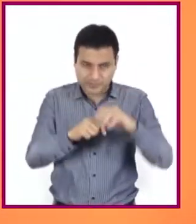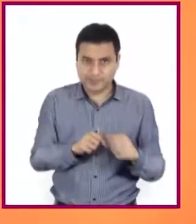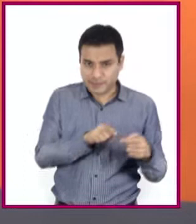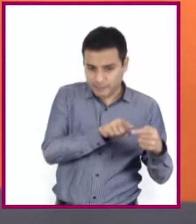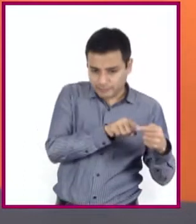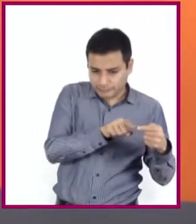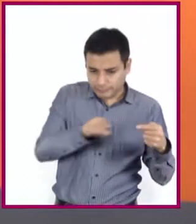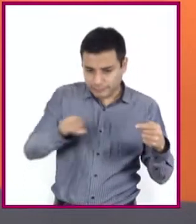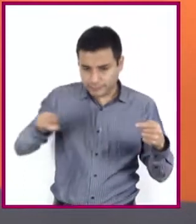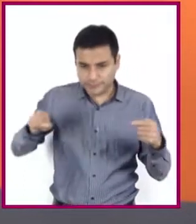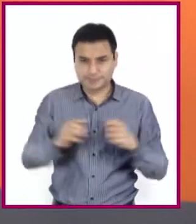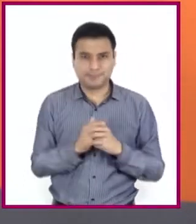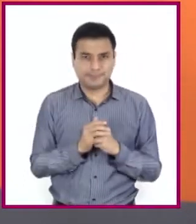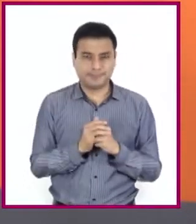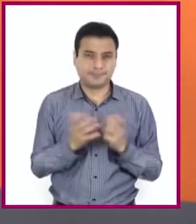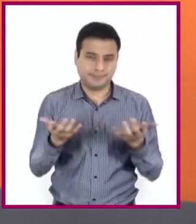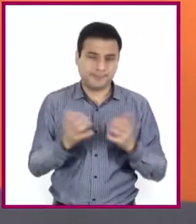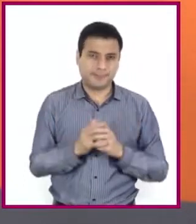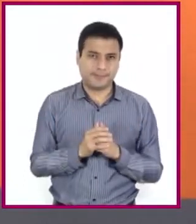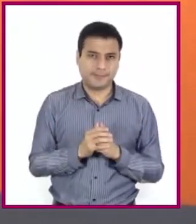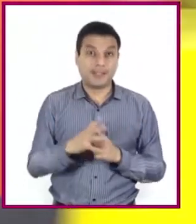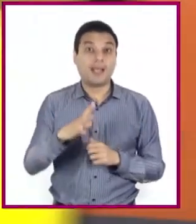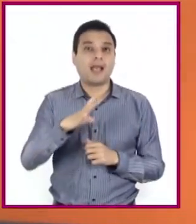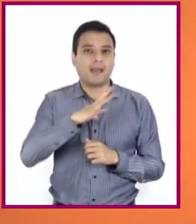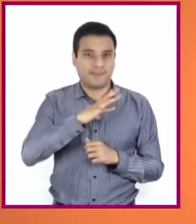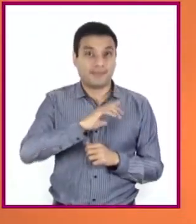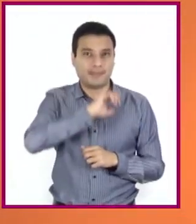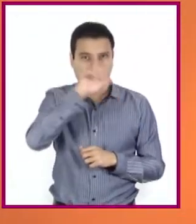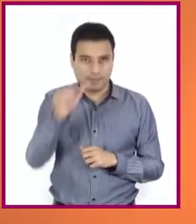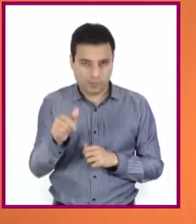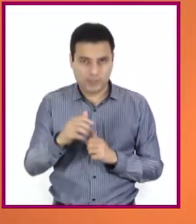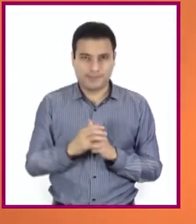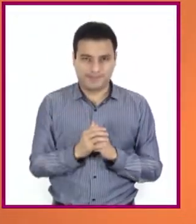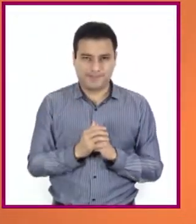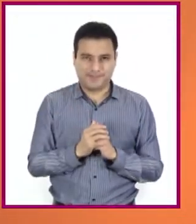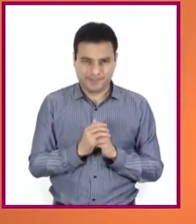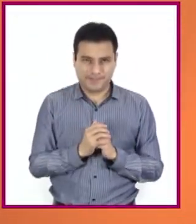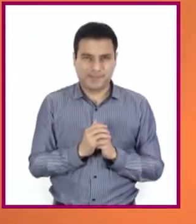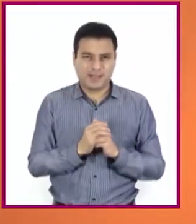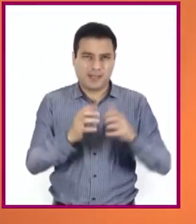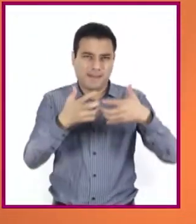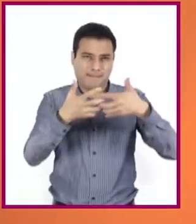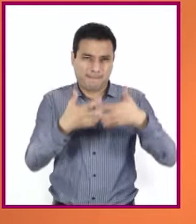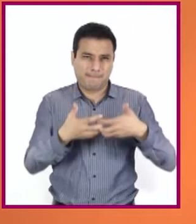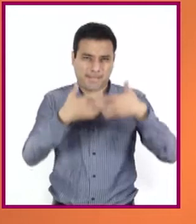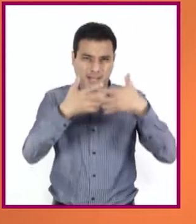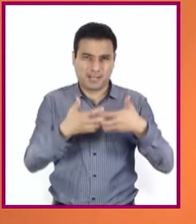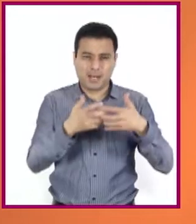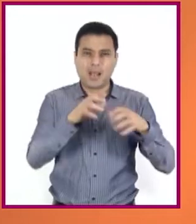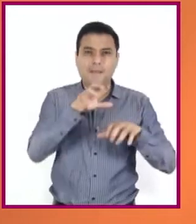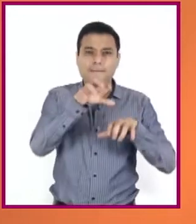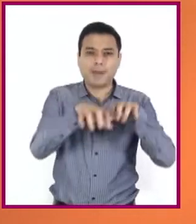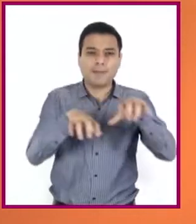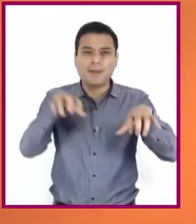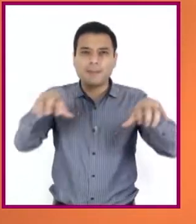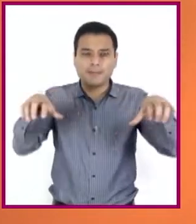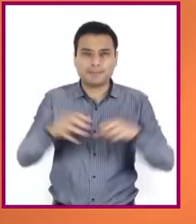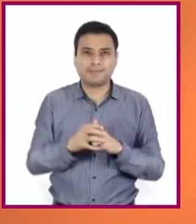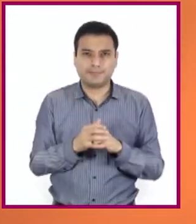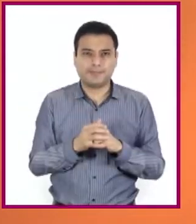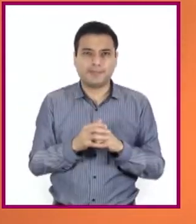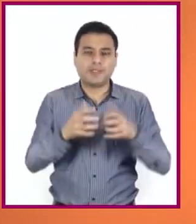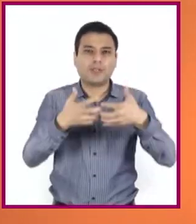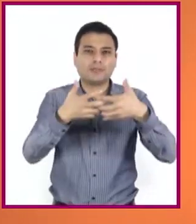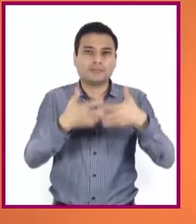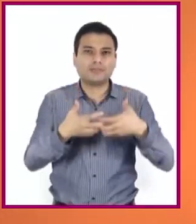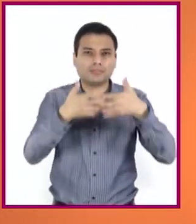subestaciones. Allí los transformadores se encargan de garantizar una tensión eléctrica adecuada. Las